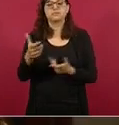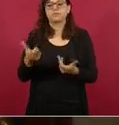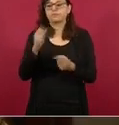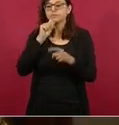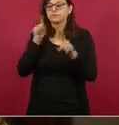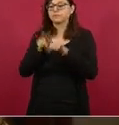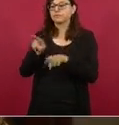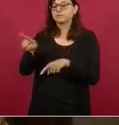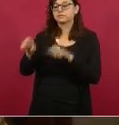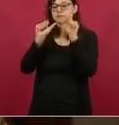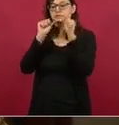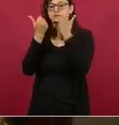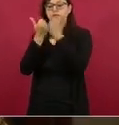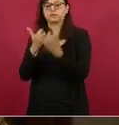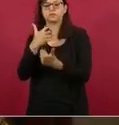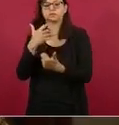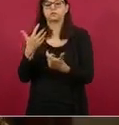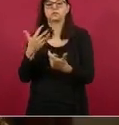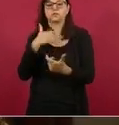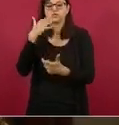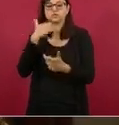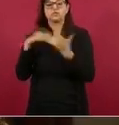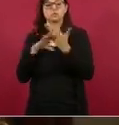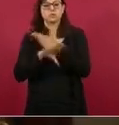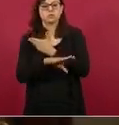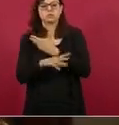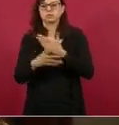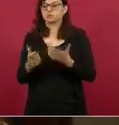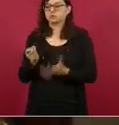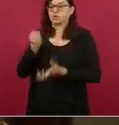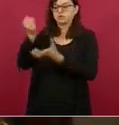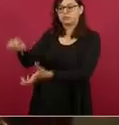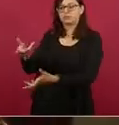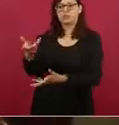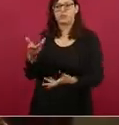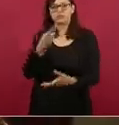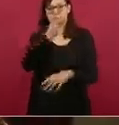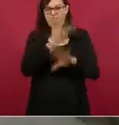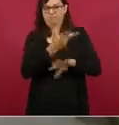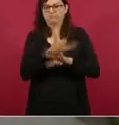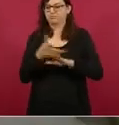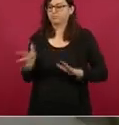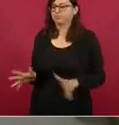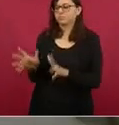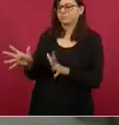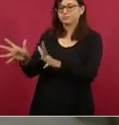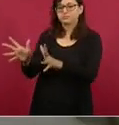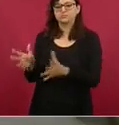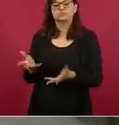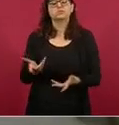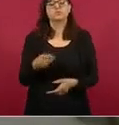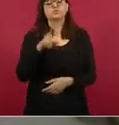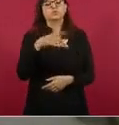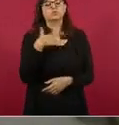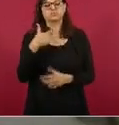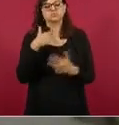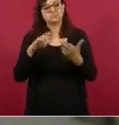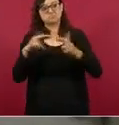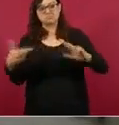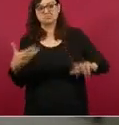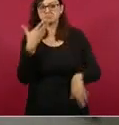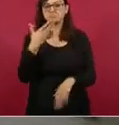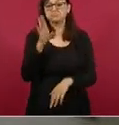contra la Corrupción y la Impunidad? ¿Qué impacto tiene este tipo de acciones y decisiones de Estados Unidos en la relación bilateral?